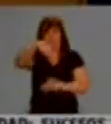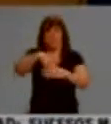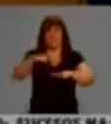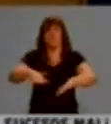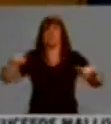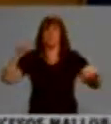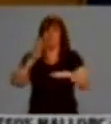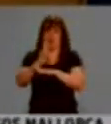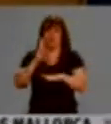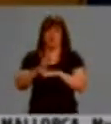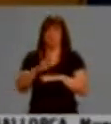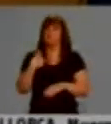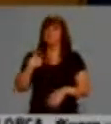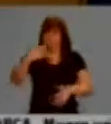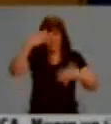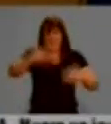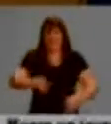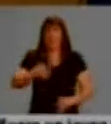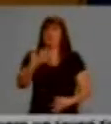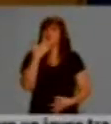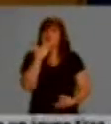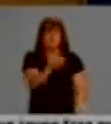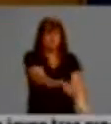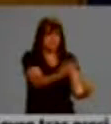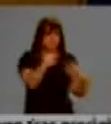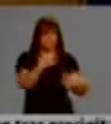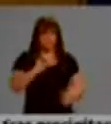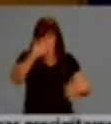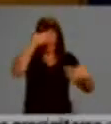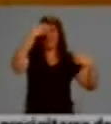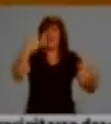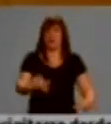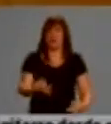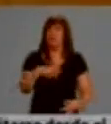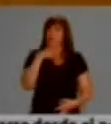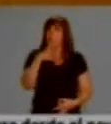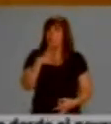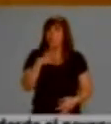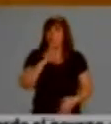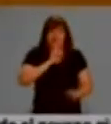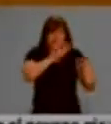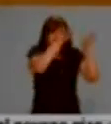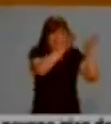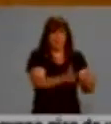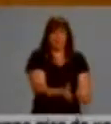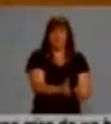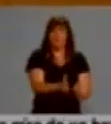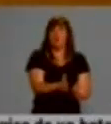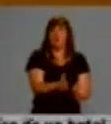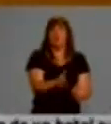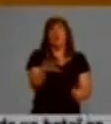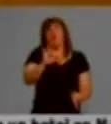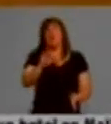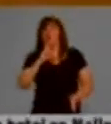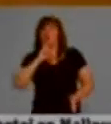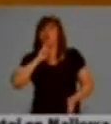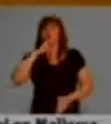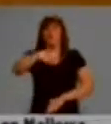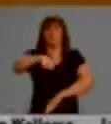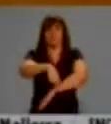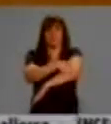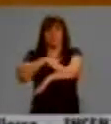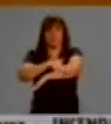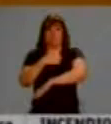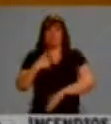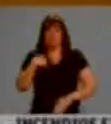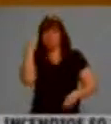a creerle lo que diga, porque ni como persona, ni mucho menos como presidente del Gobierno,